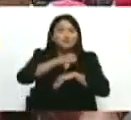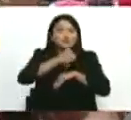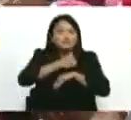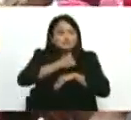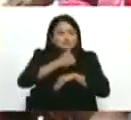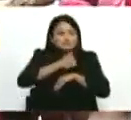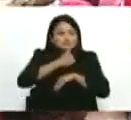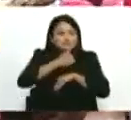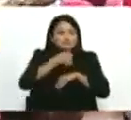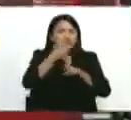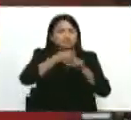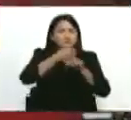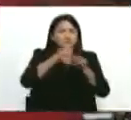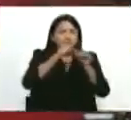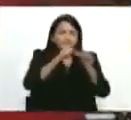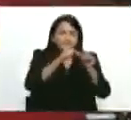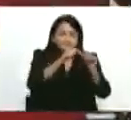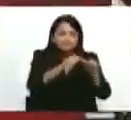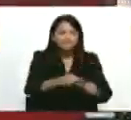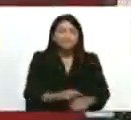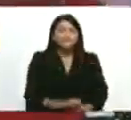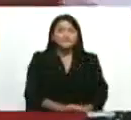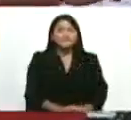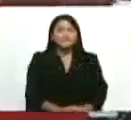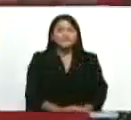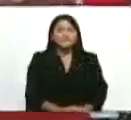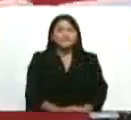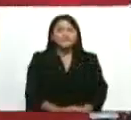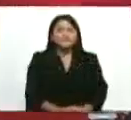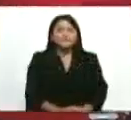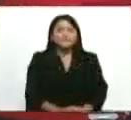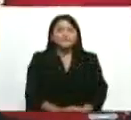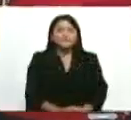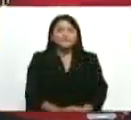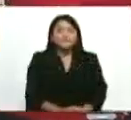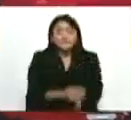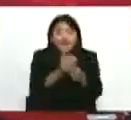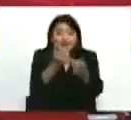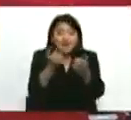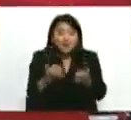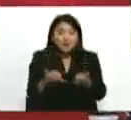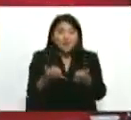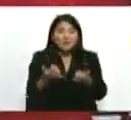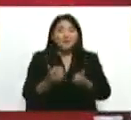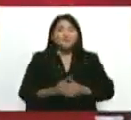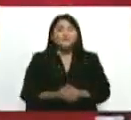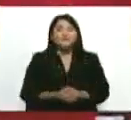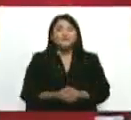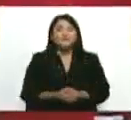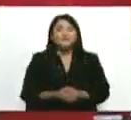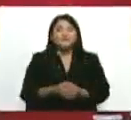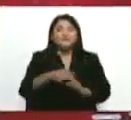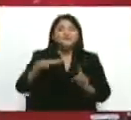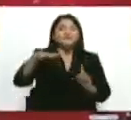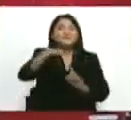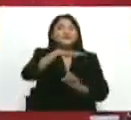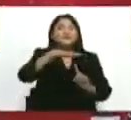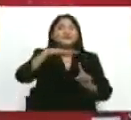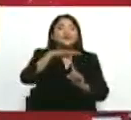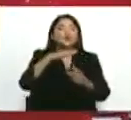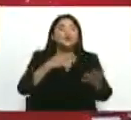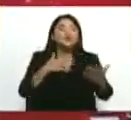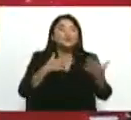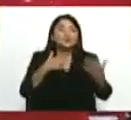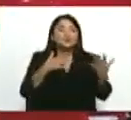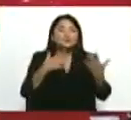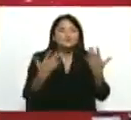Porque ellos nos han puesto la situación a estas alturas del partido. Han puesto la situación casi